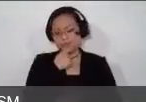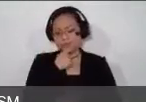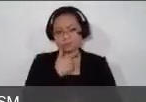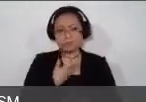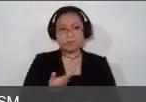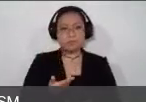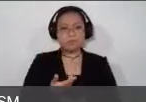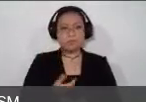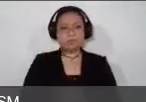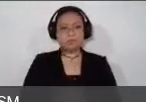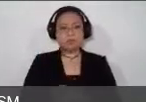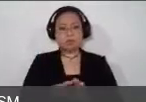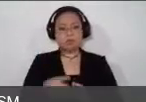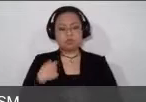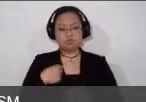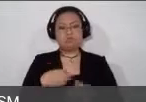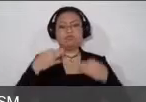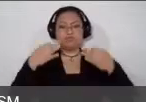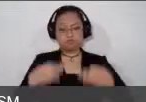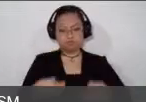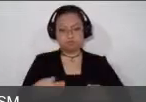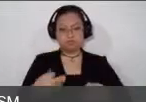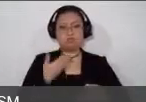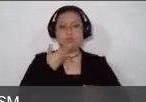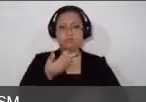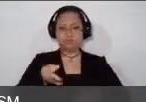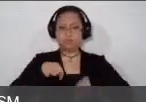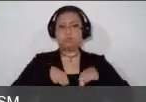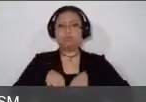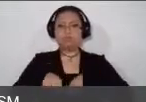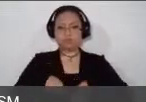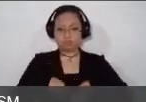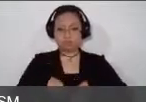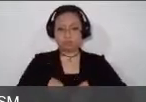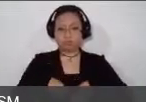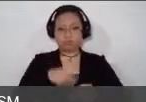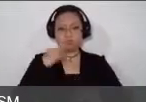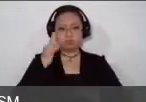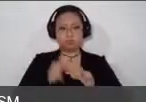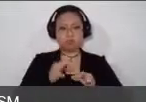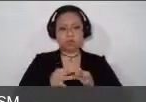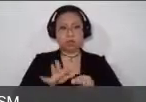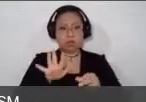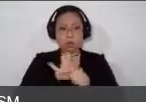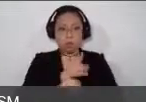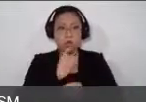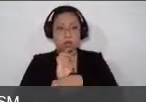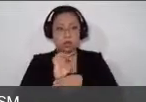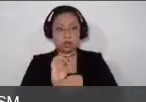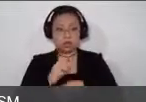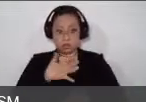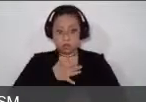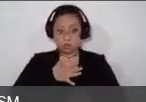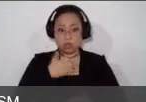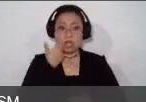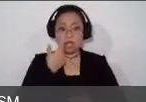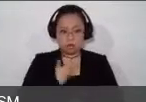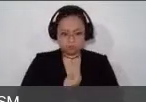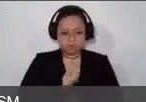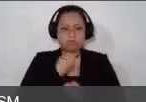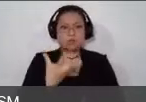a ser impecable porque si yo quería que mi voz tuviese voz tenía que ser